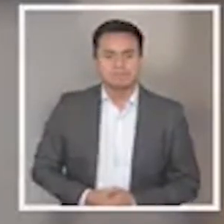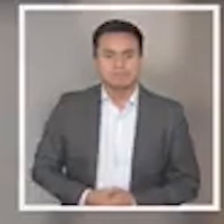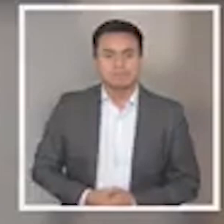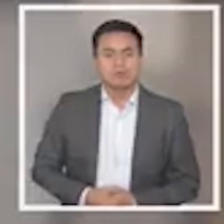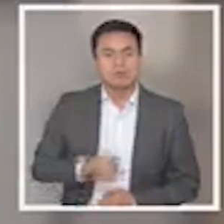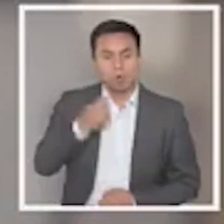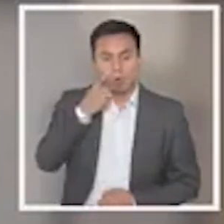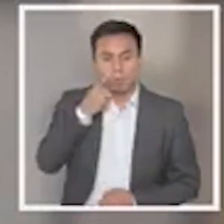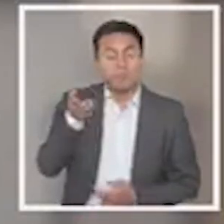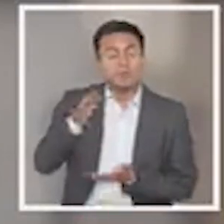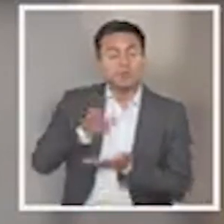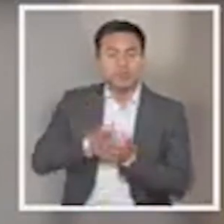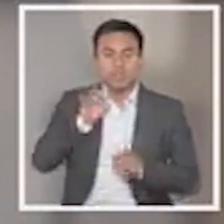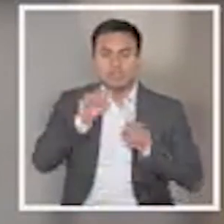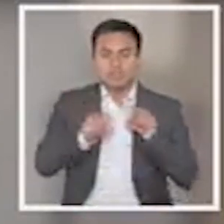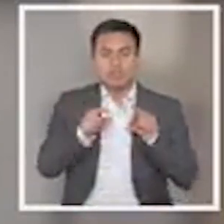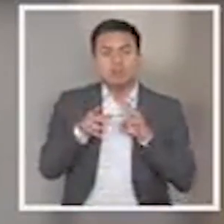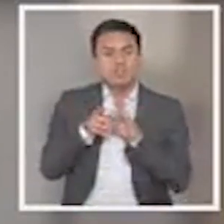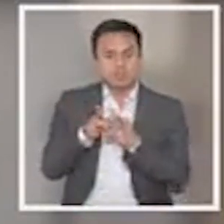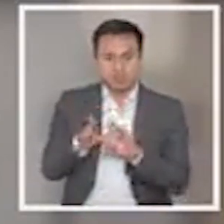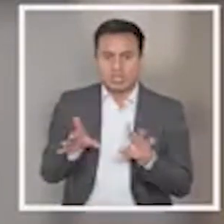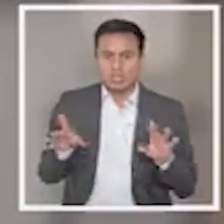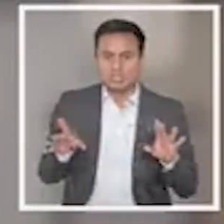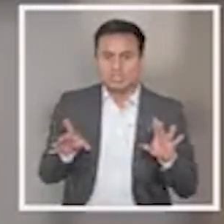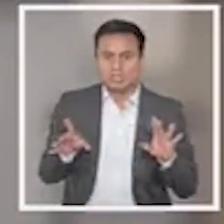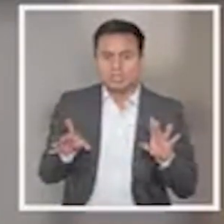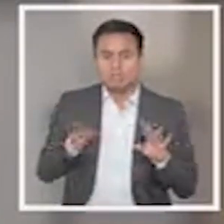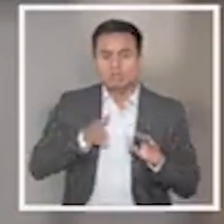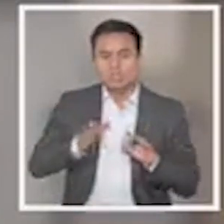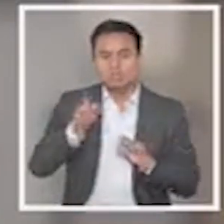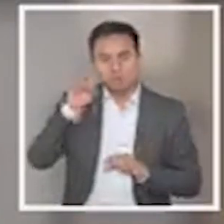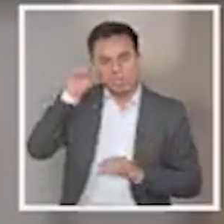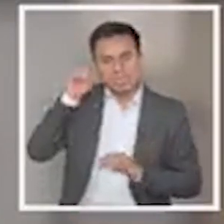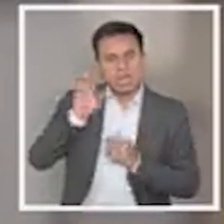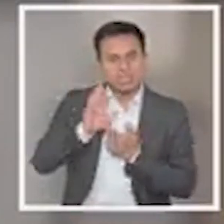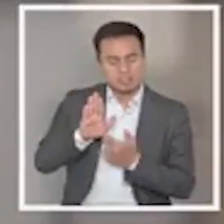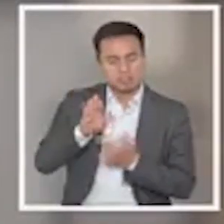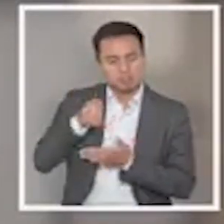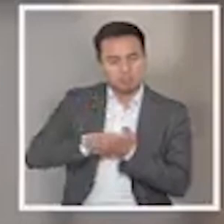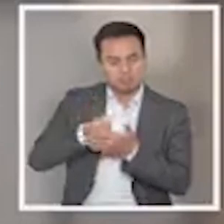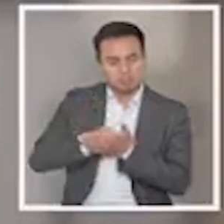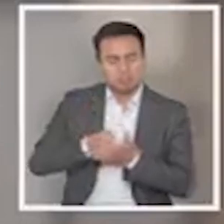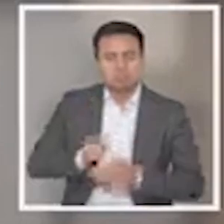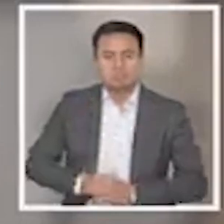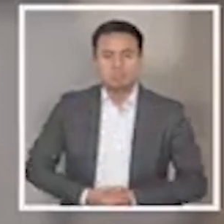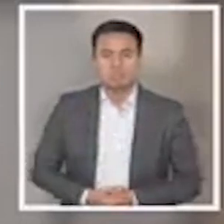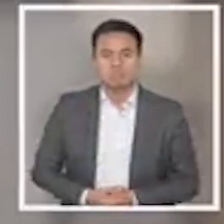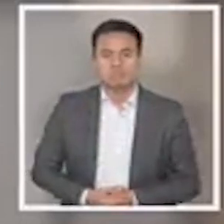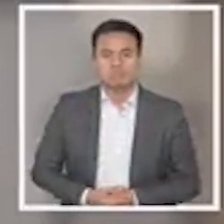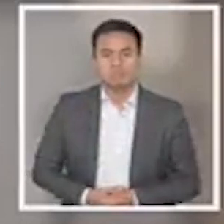Un hombre que murió defendiendo la democracia y preservando sus ideales.